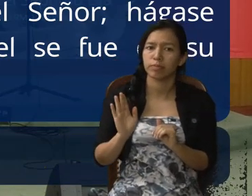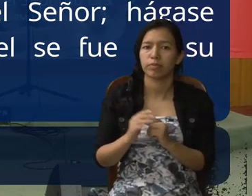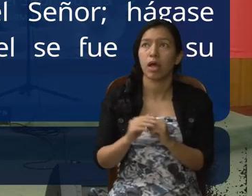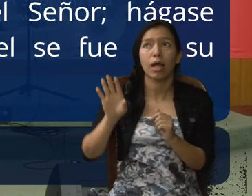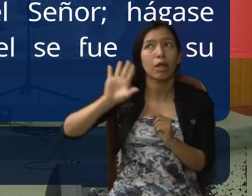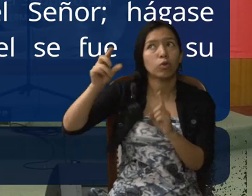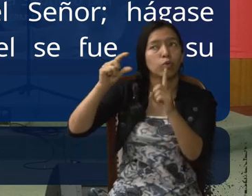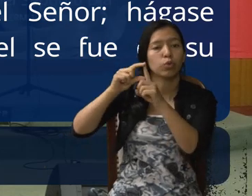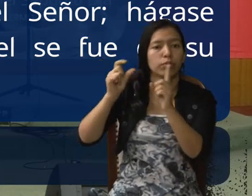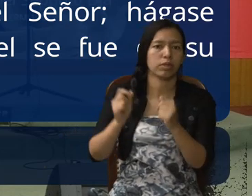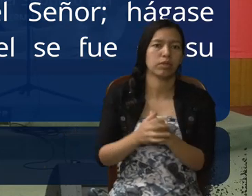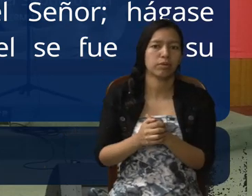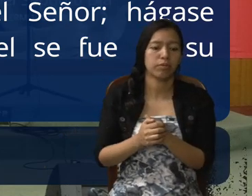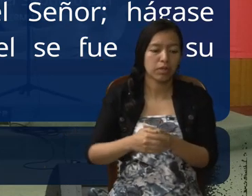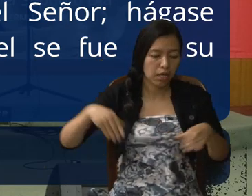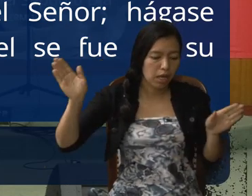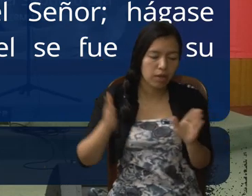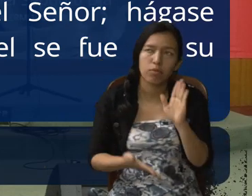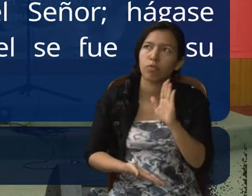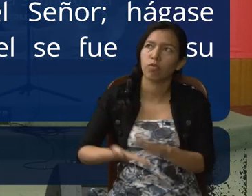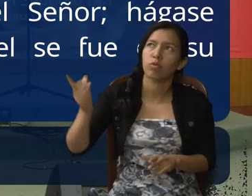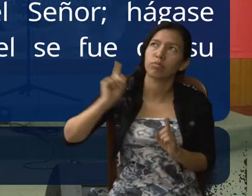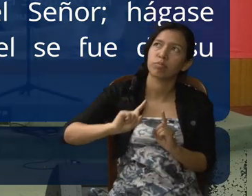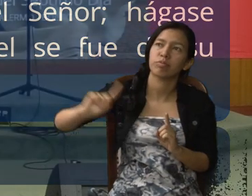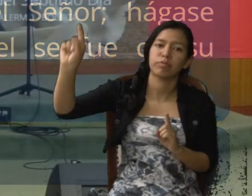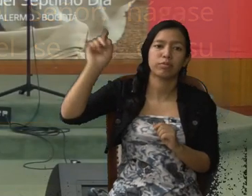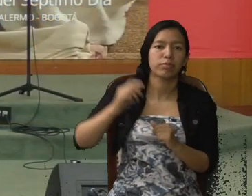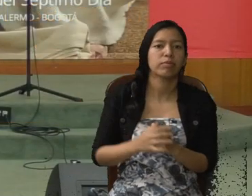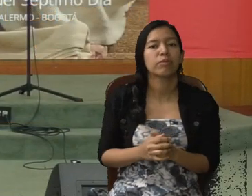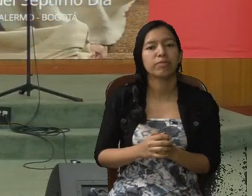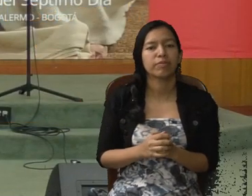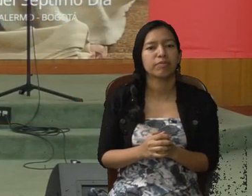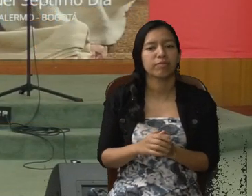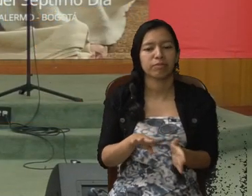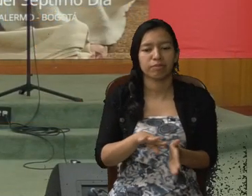Y el ángel se fue de su presencia. ¿Saben?